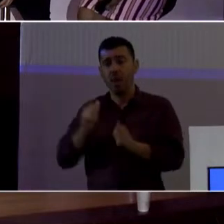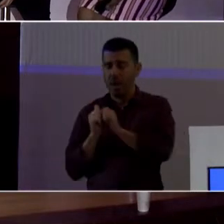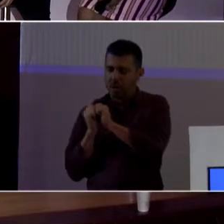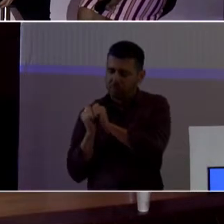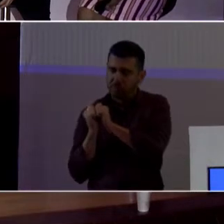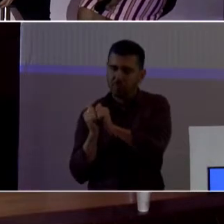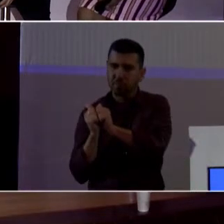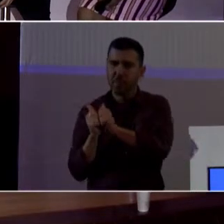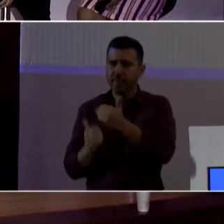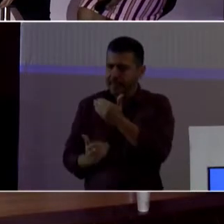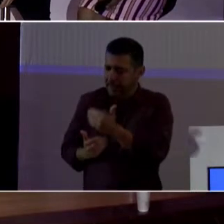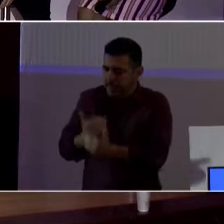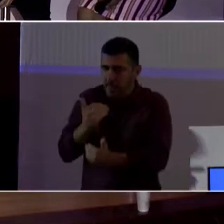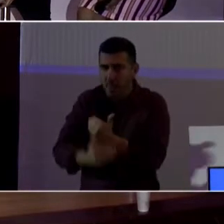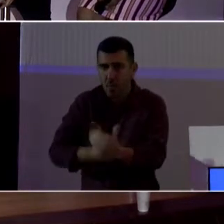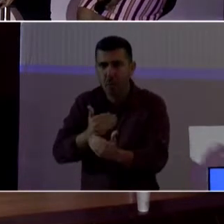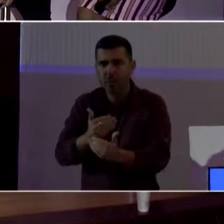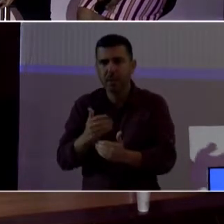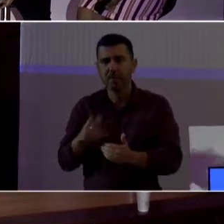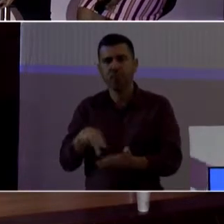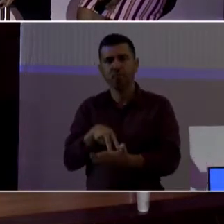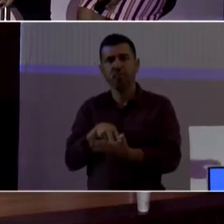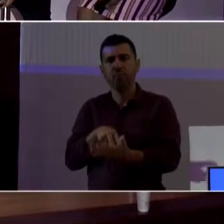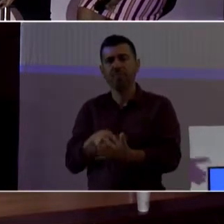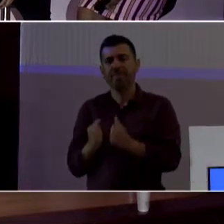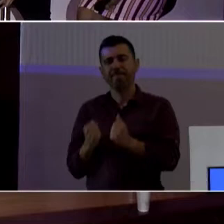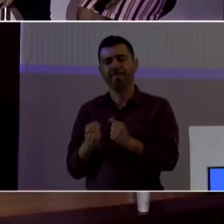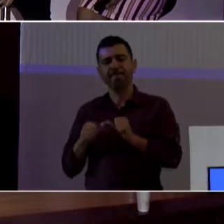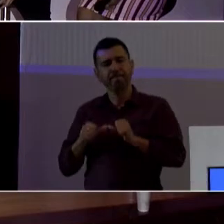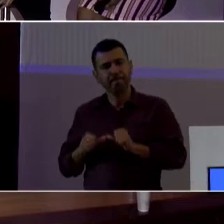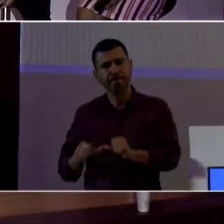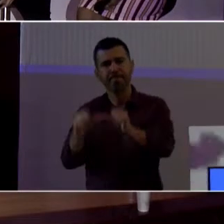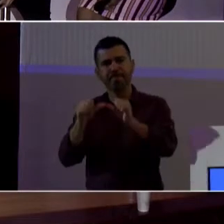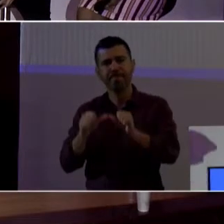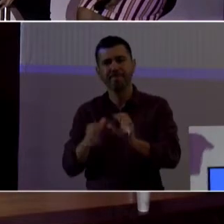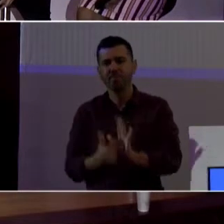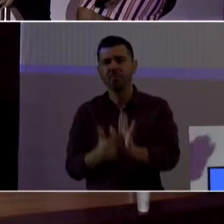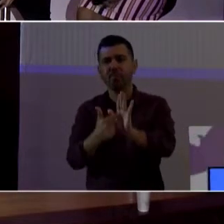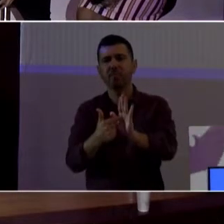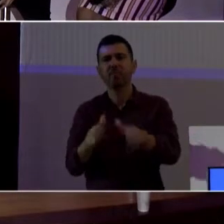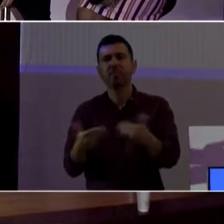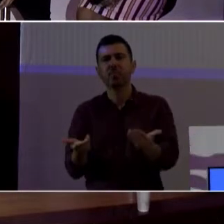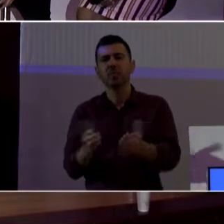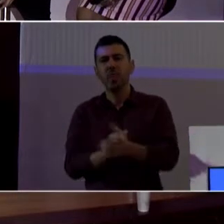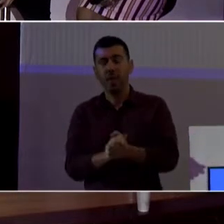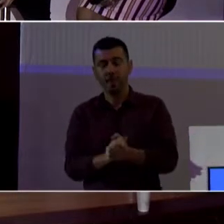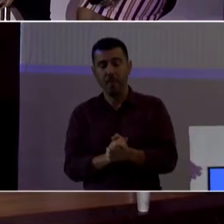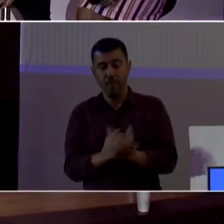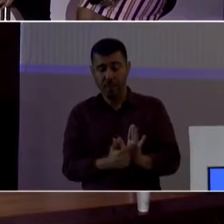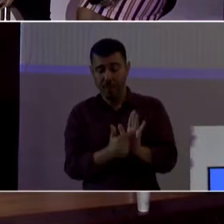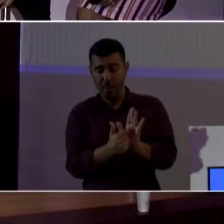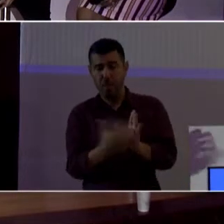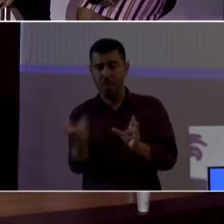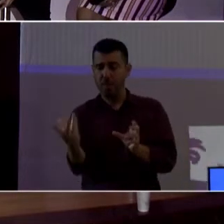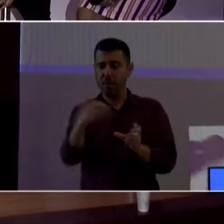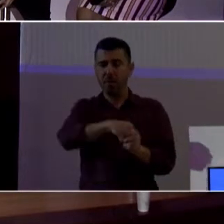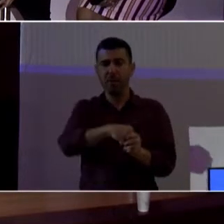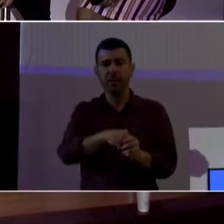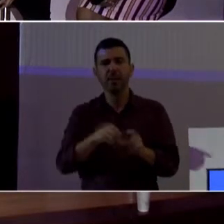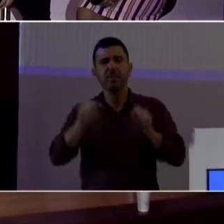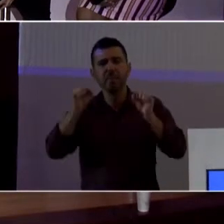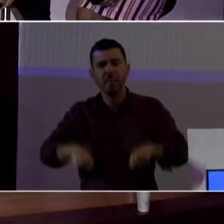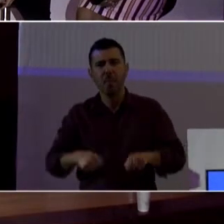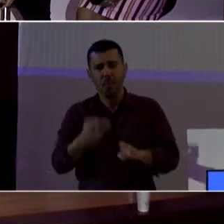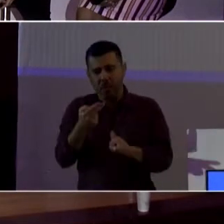de persistencia en lo que podemos lograr en un modelo, una reincorporación que pueden denominarla